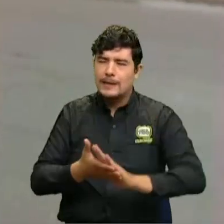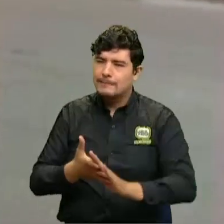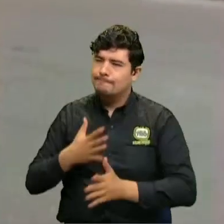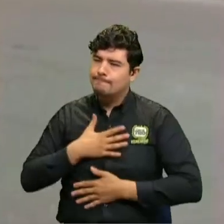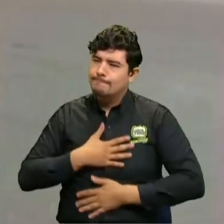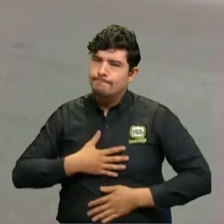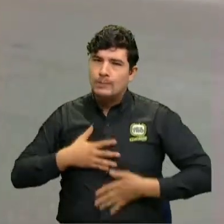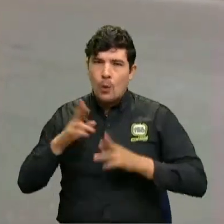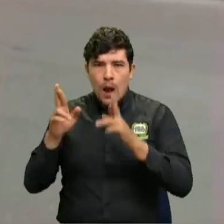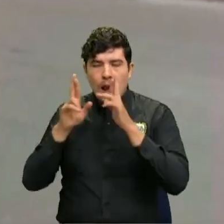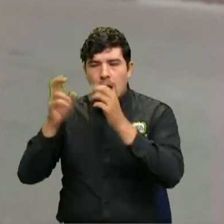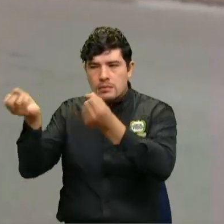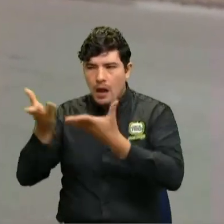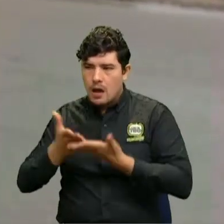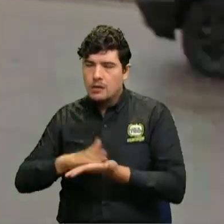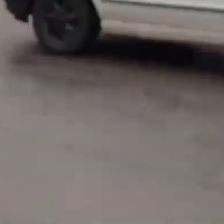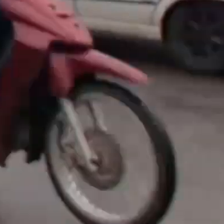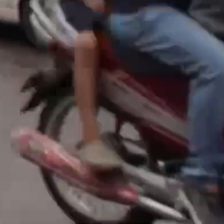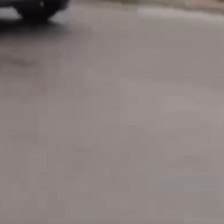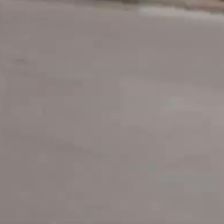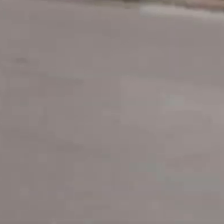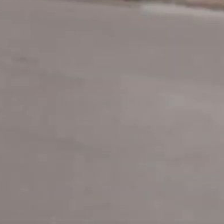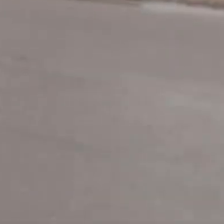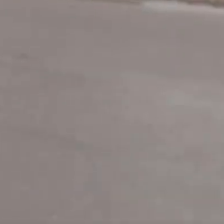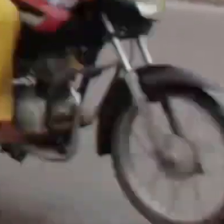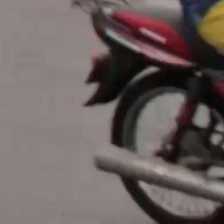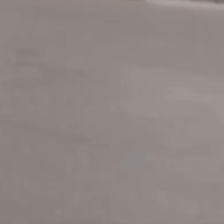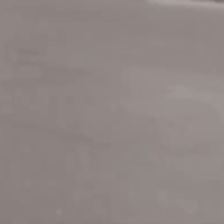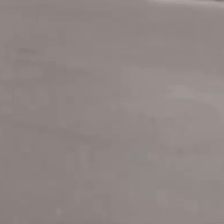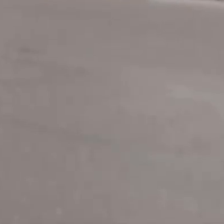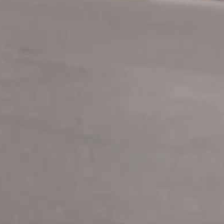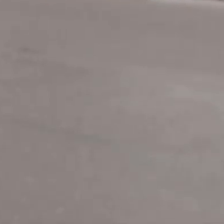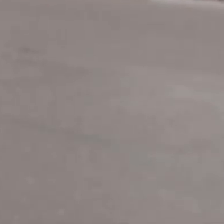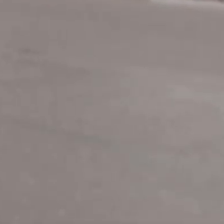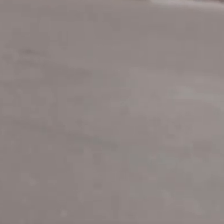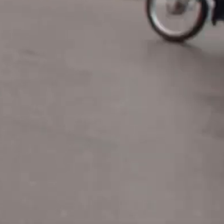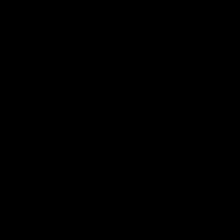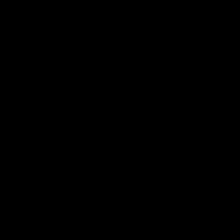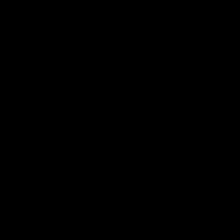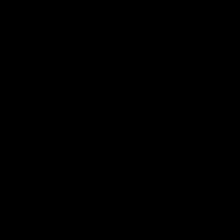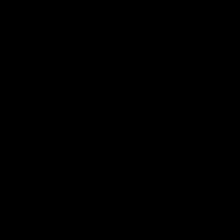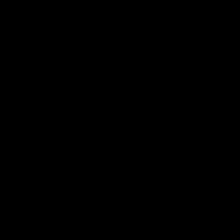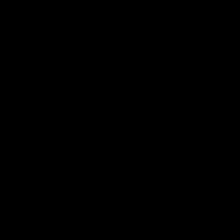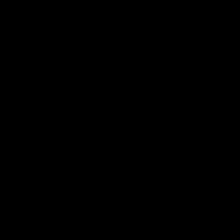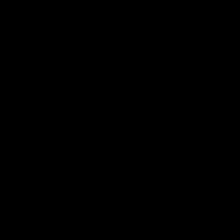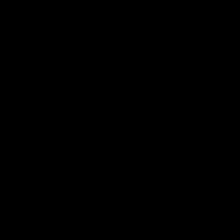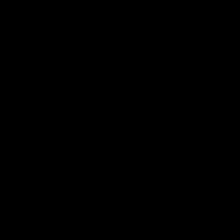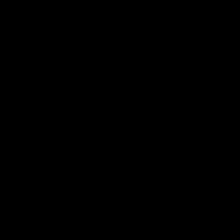pronta solución. Desde Barranca Bermeja para Oriente Noticias, Ángela Jaimes, estamos informando.